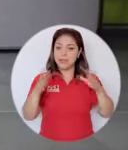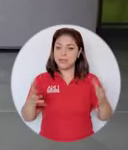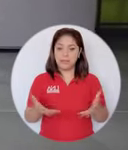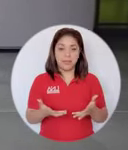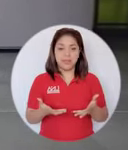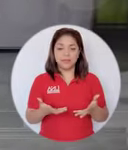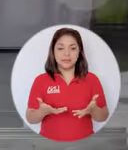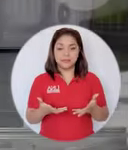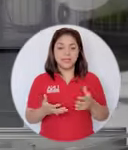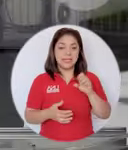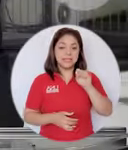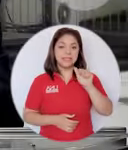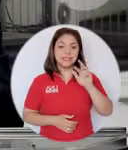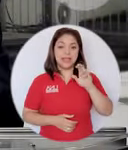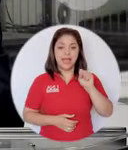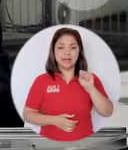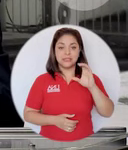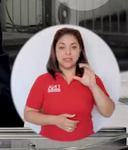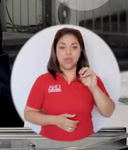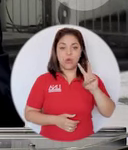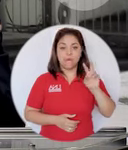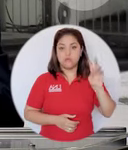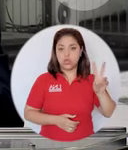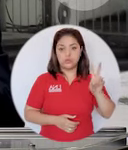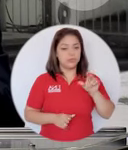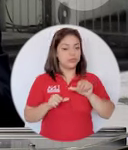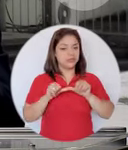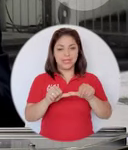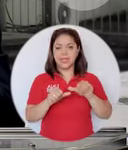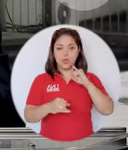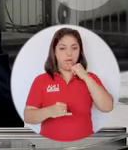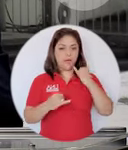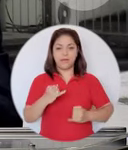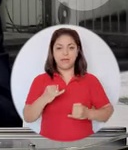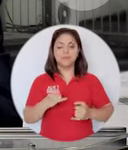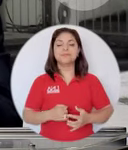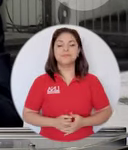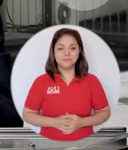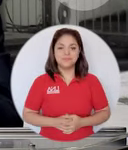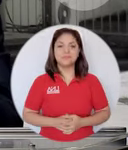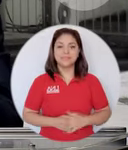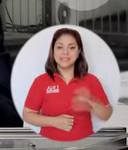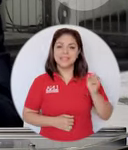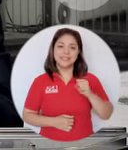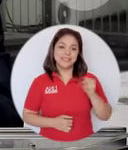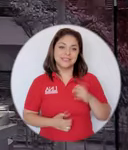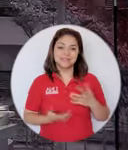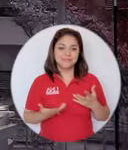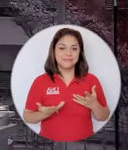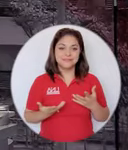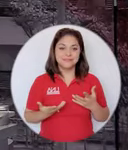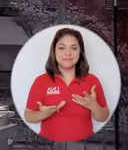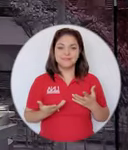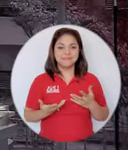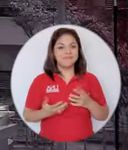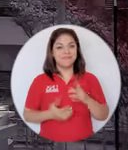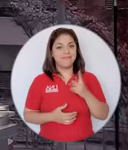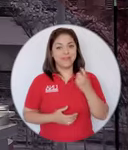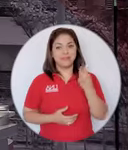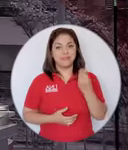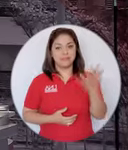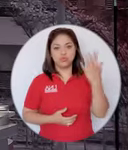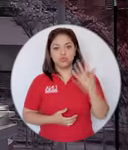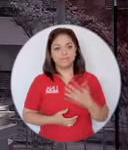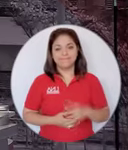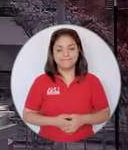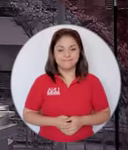la pandemia y lo que SARS-CoV-2 nos ha traído todavía no acaba. Sí, está muy lejos de acabar, estamos como